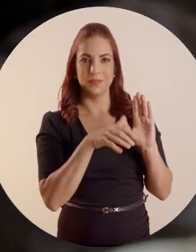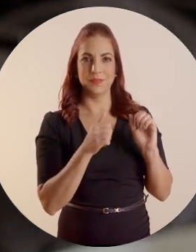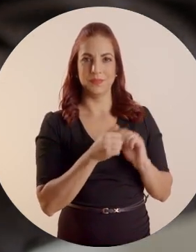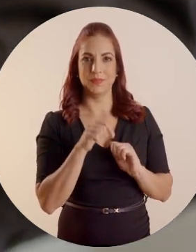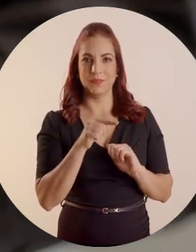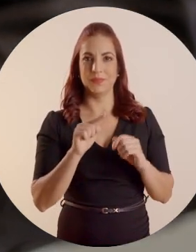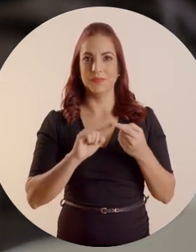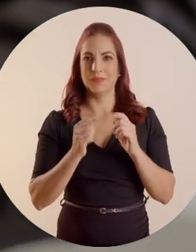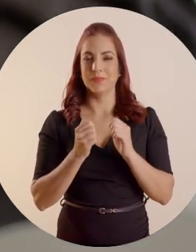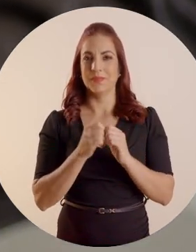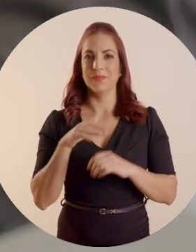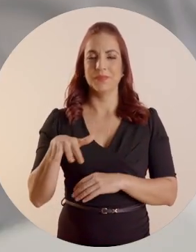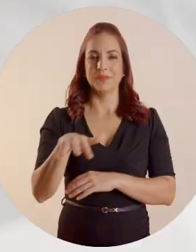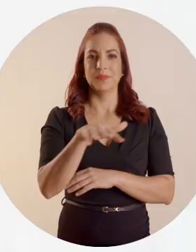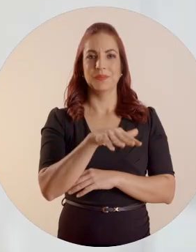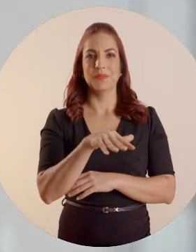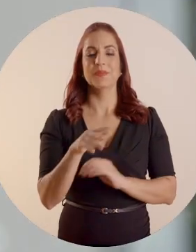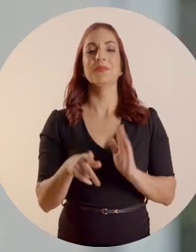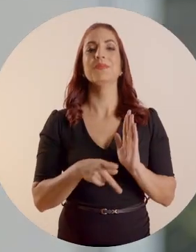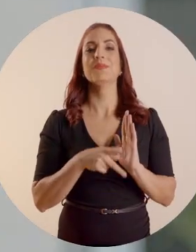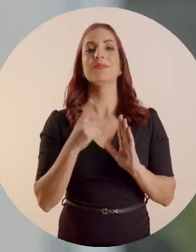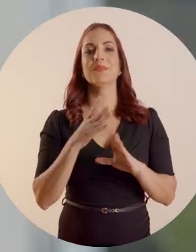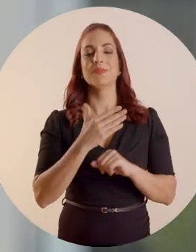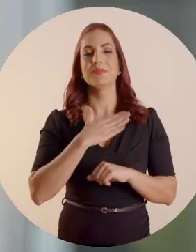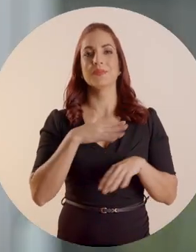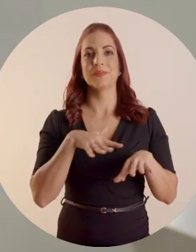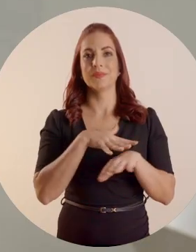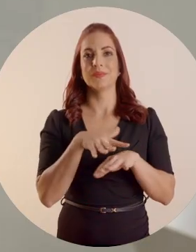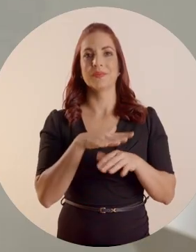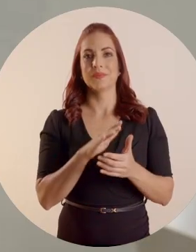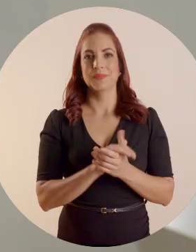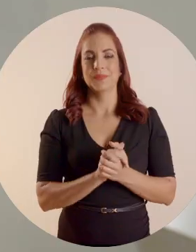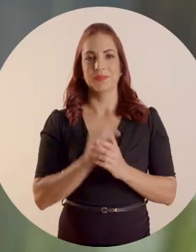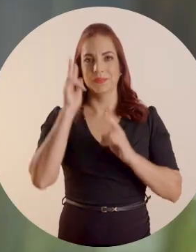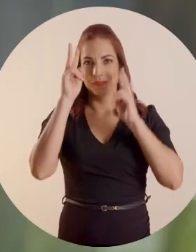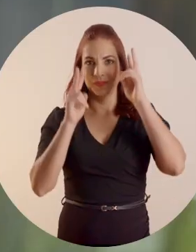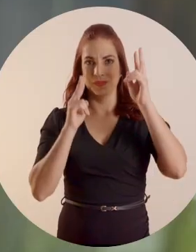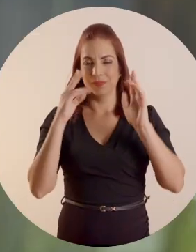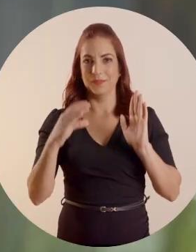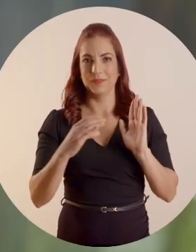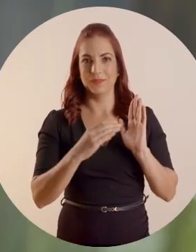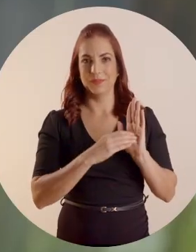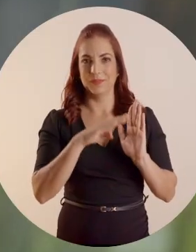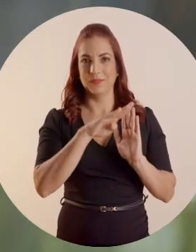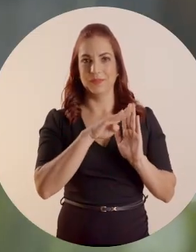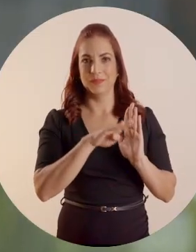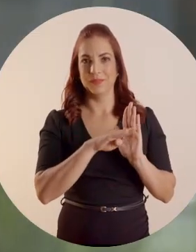Repara contigo, que es amigable con el ambiente, y procederé a realizar mi reparación. Visita la